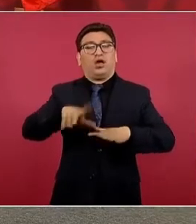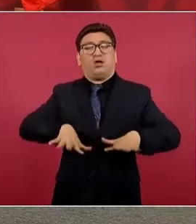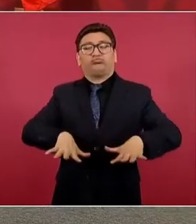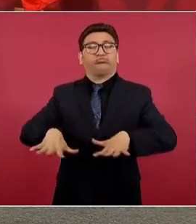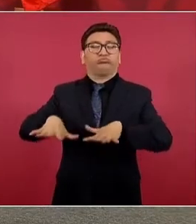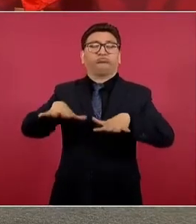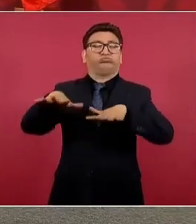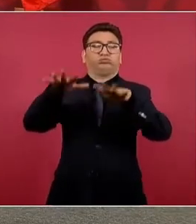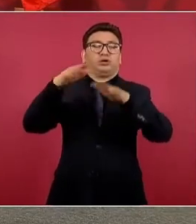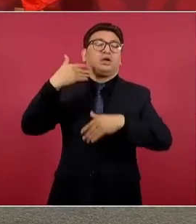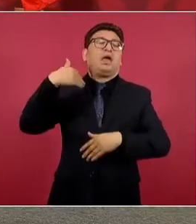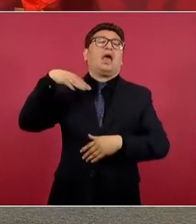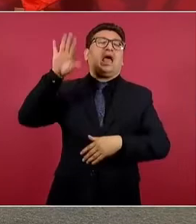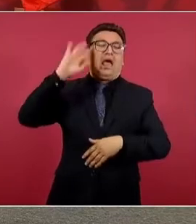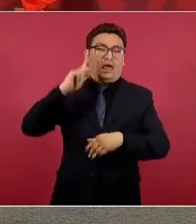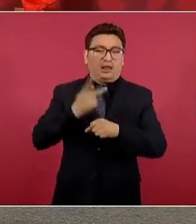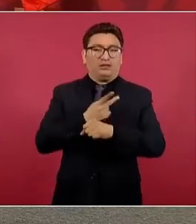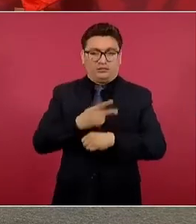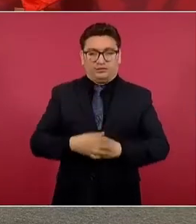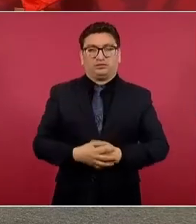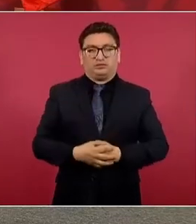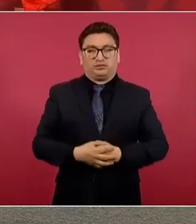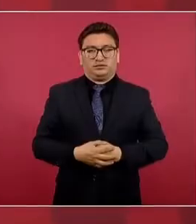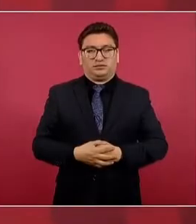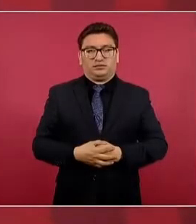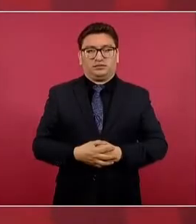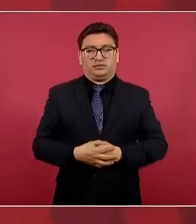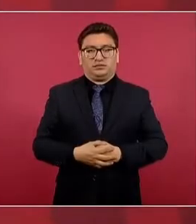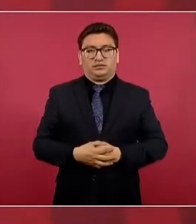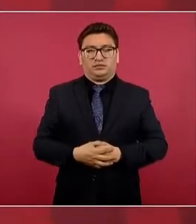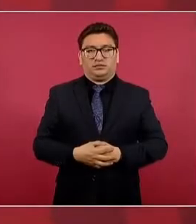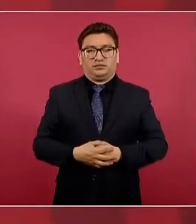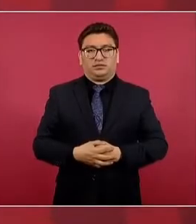que ya había pasado eso. Entonces